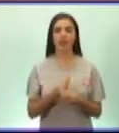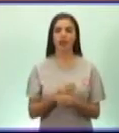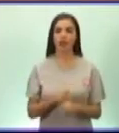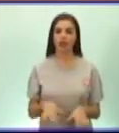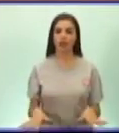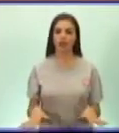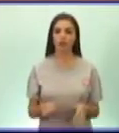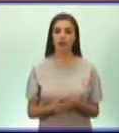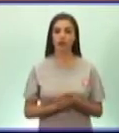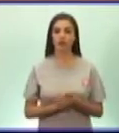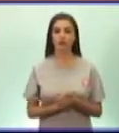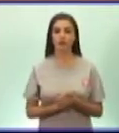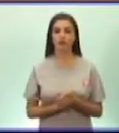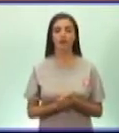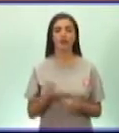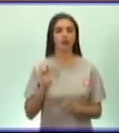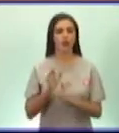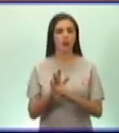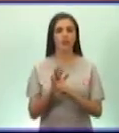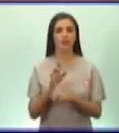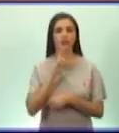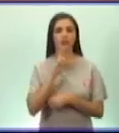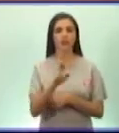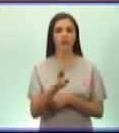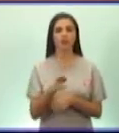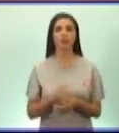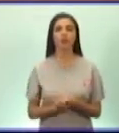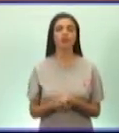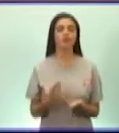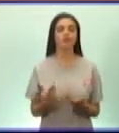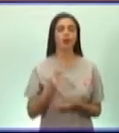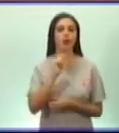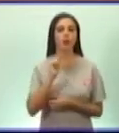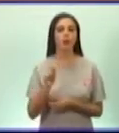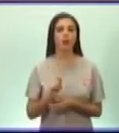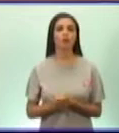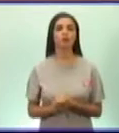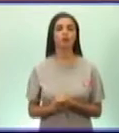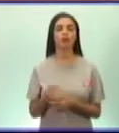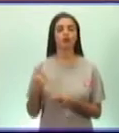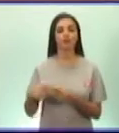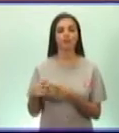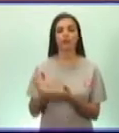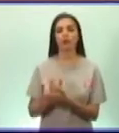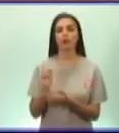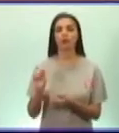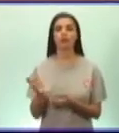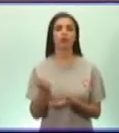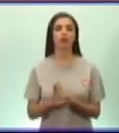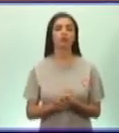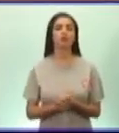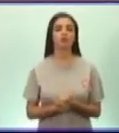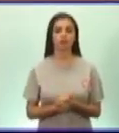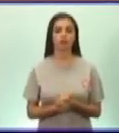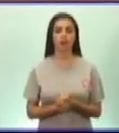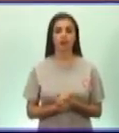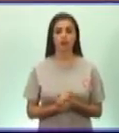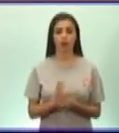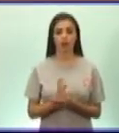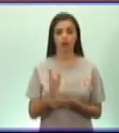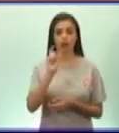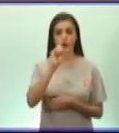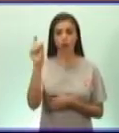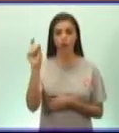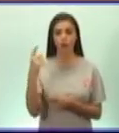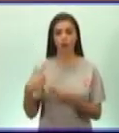dando respuesta a las inquietudes de los hermanos Reinier David y Henry David Hernández de la Escuela Boris Luis